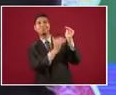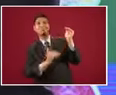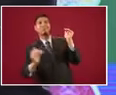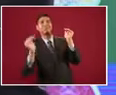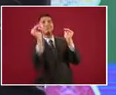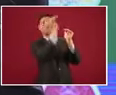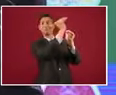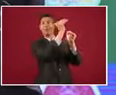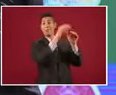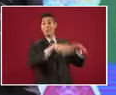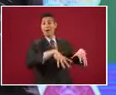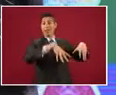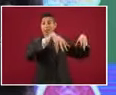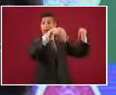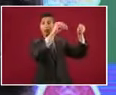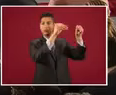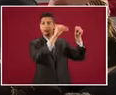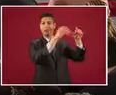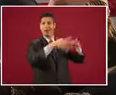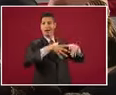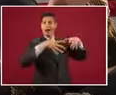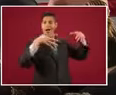tenía un palacio